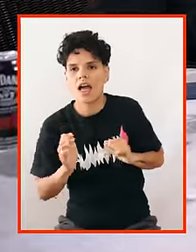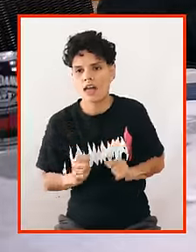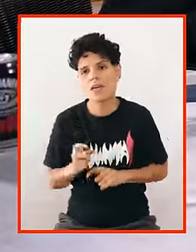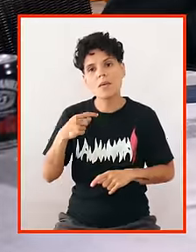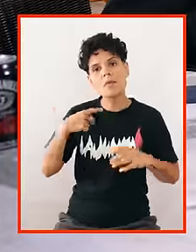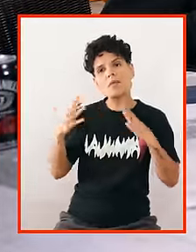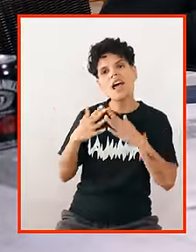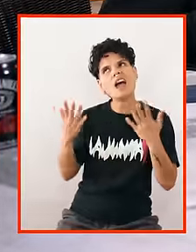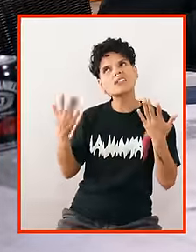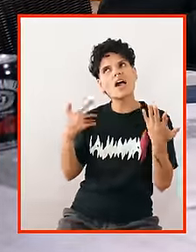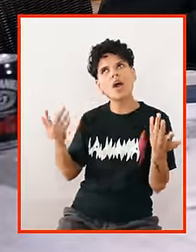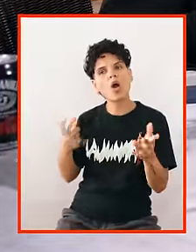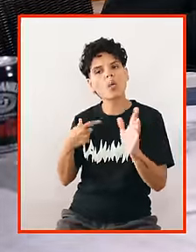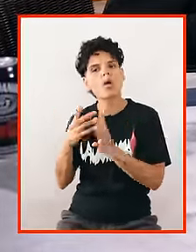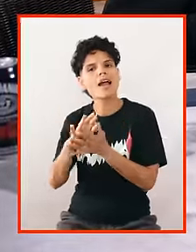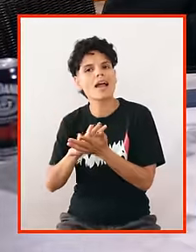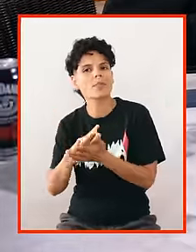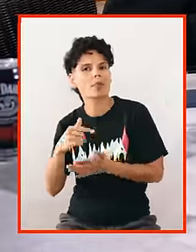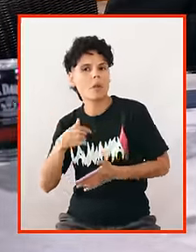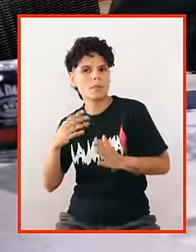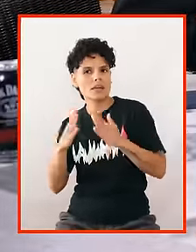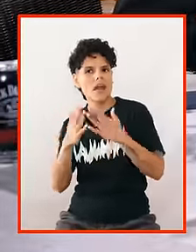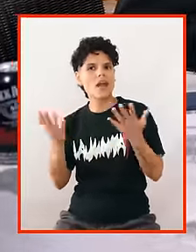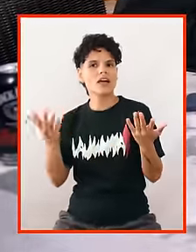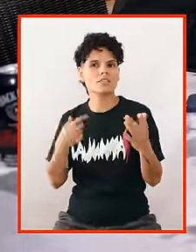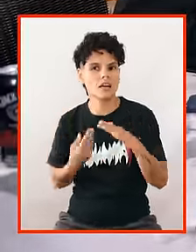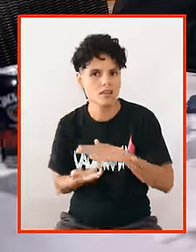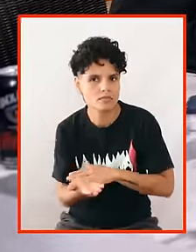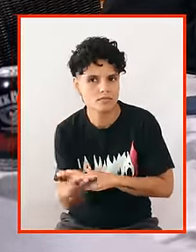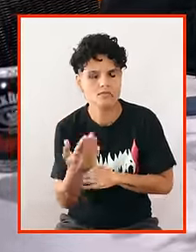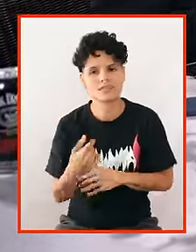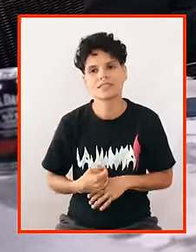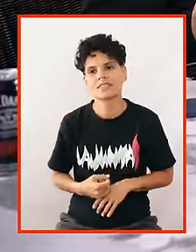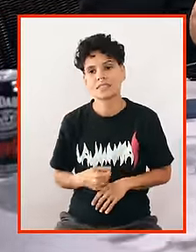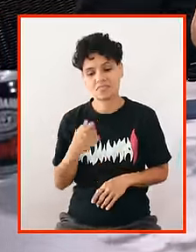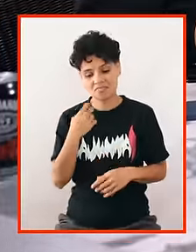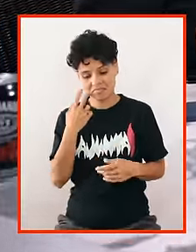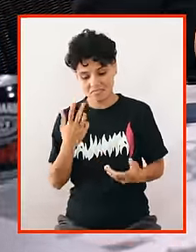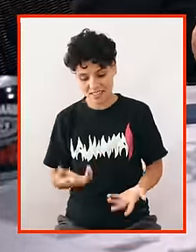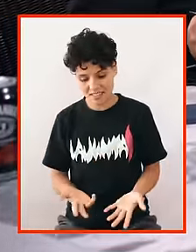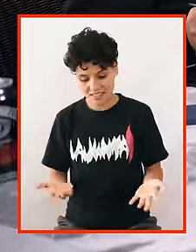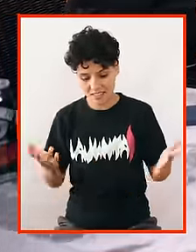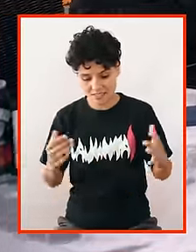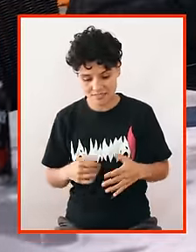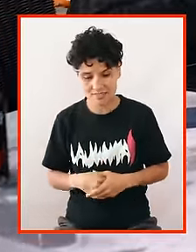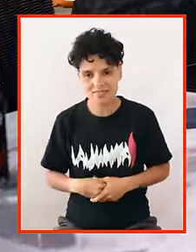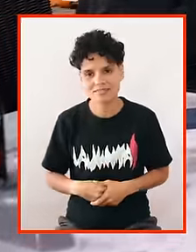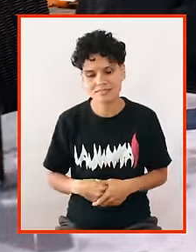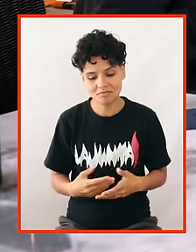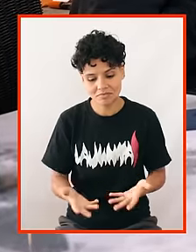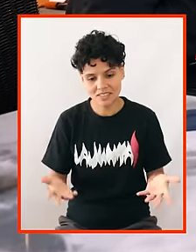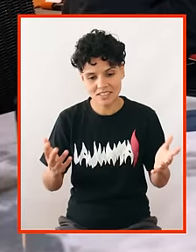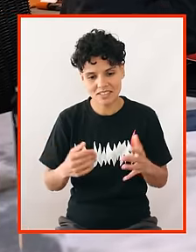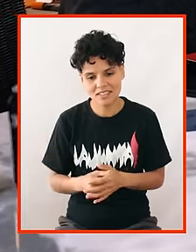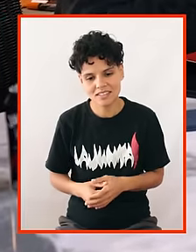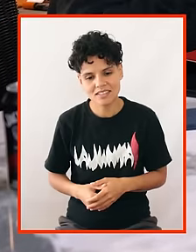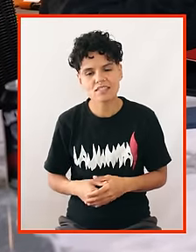elegante. Elegante. Elegante el escenario, elegante. En todos lados la cagada de charquicán que me trajeron. No.